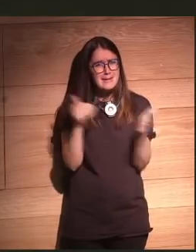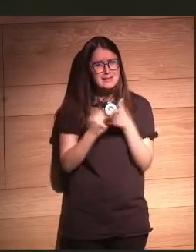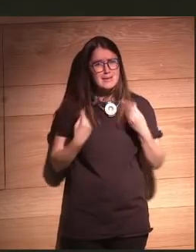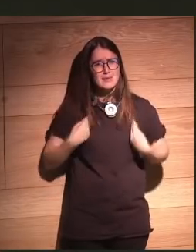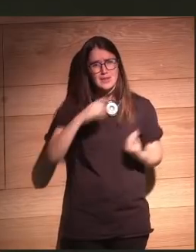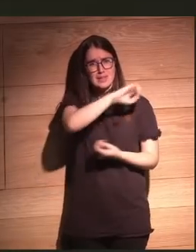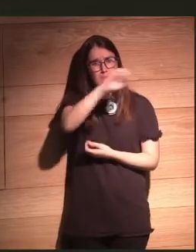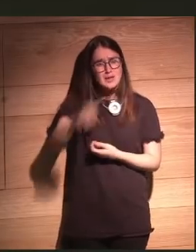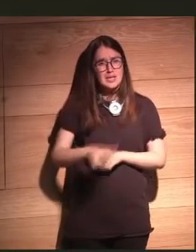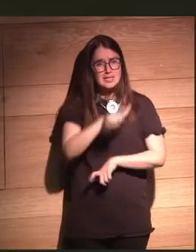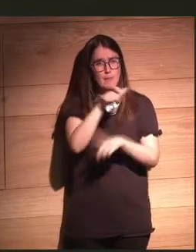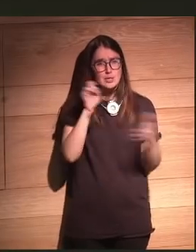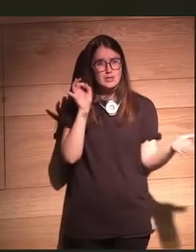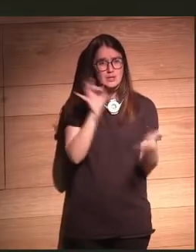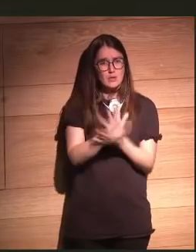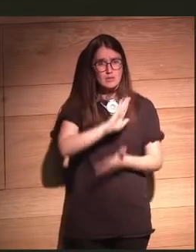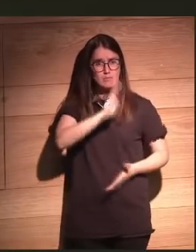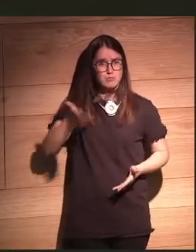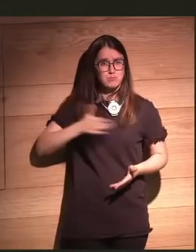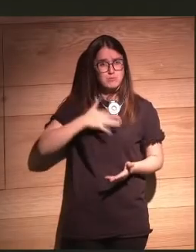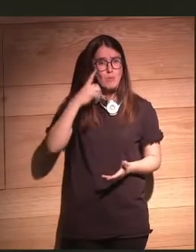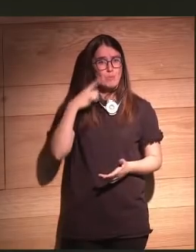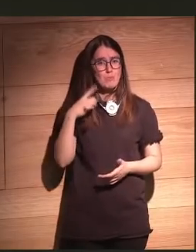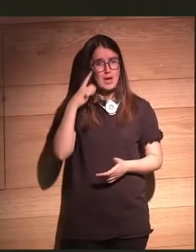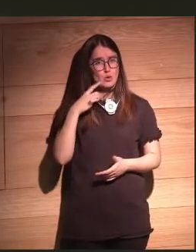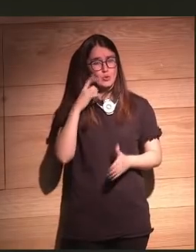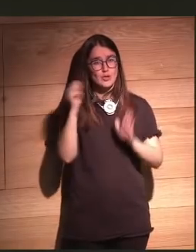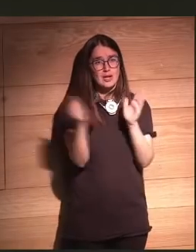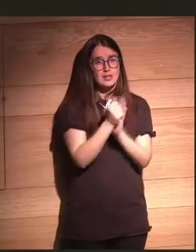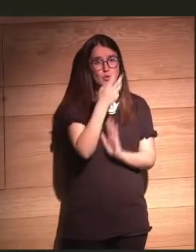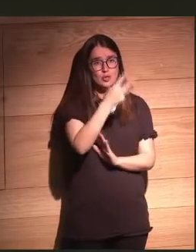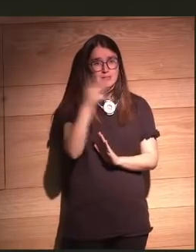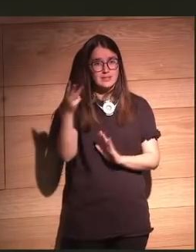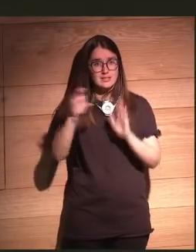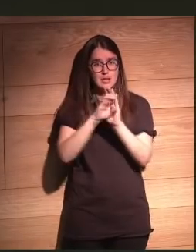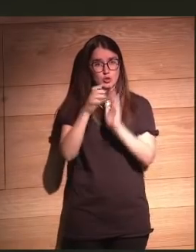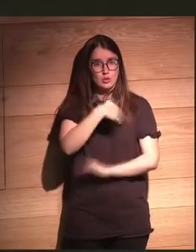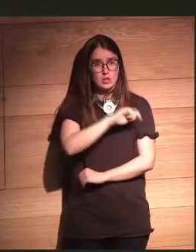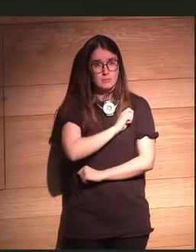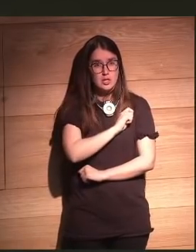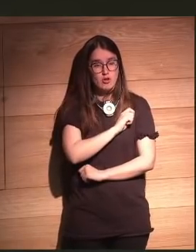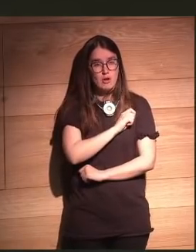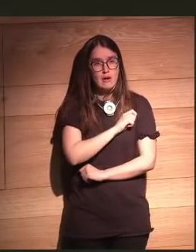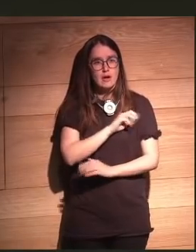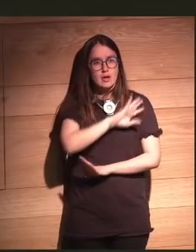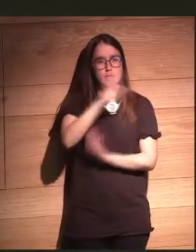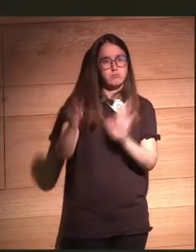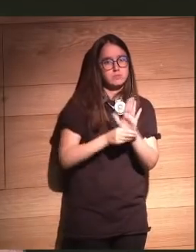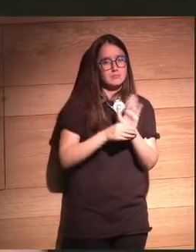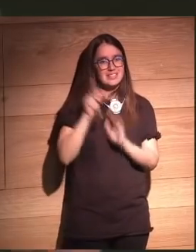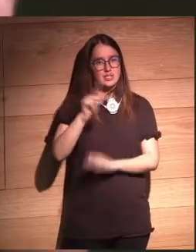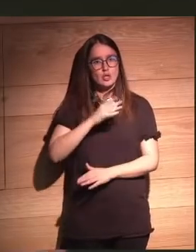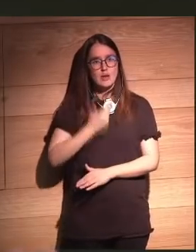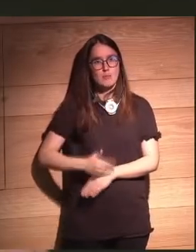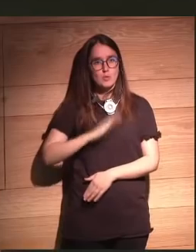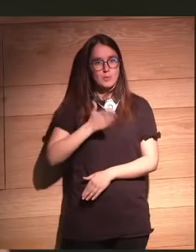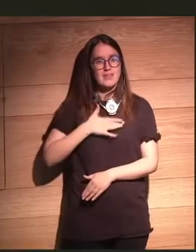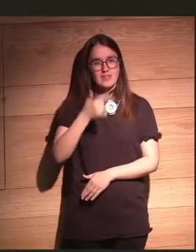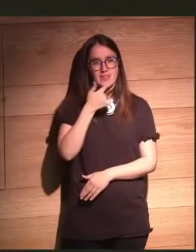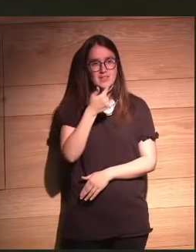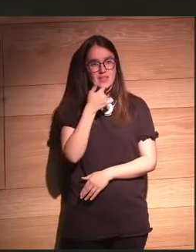de personas desahuciadas en manos de bancos, cuando el artículo 33 de la Constitución española, que recoge el derecho a la propiedad, dice que el